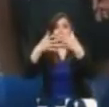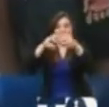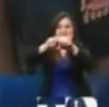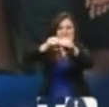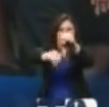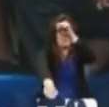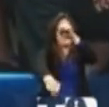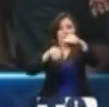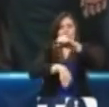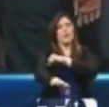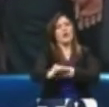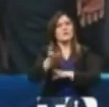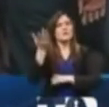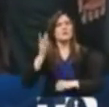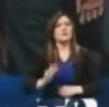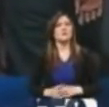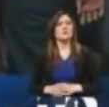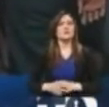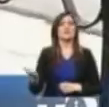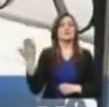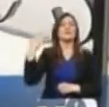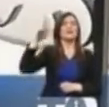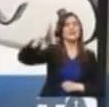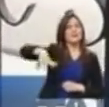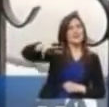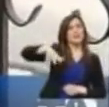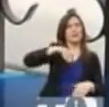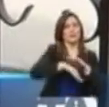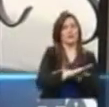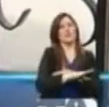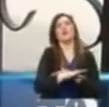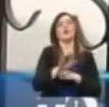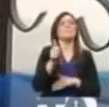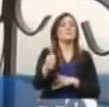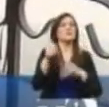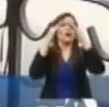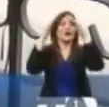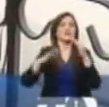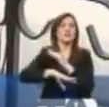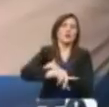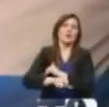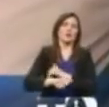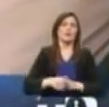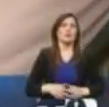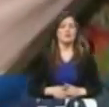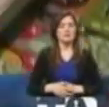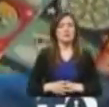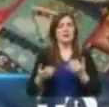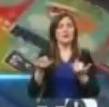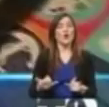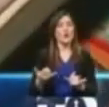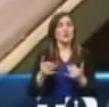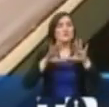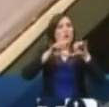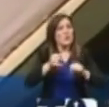rejas. Los mismos antisociales, hace 3 meses, se metieron a robar en el domicilio de la familia golpeada. En esta ocasión trataron